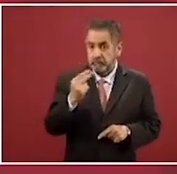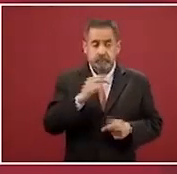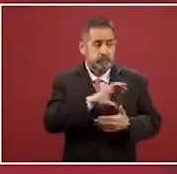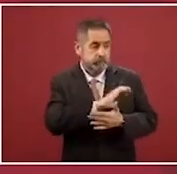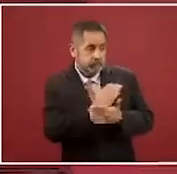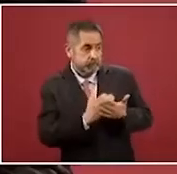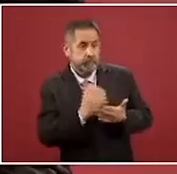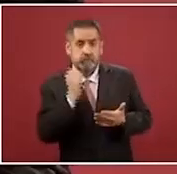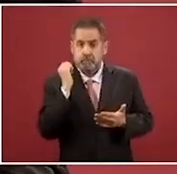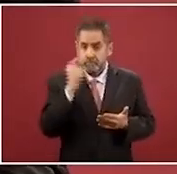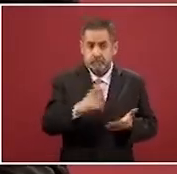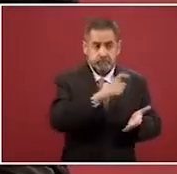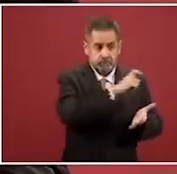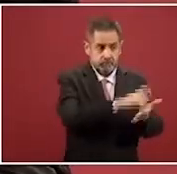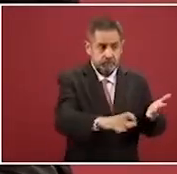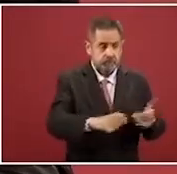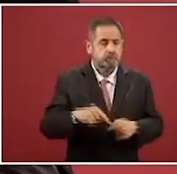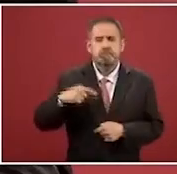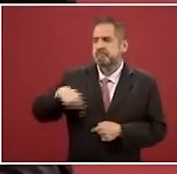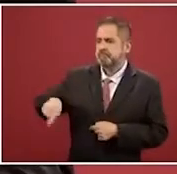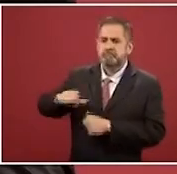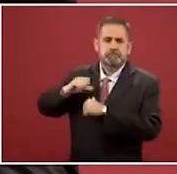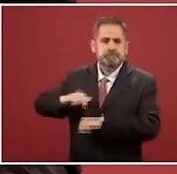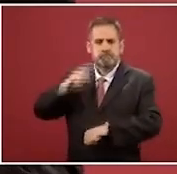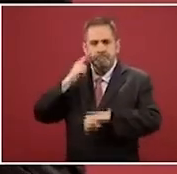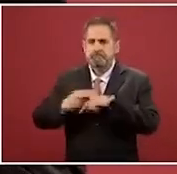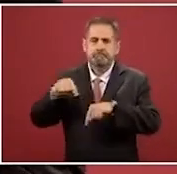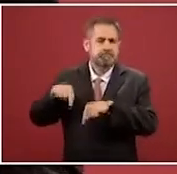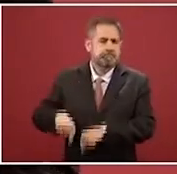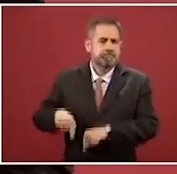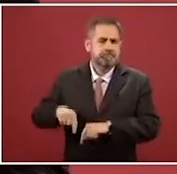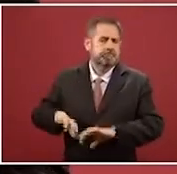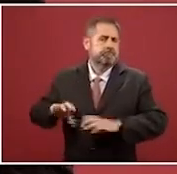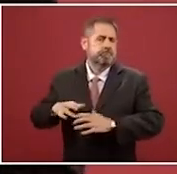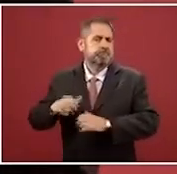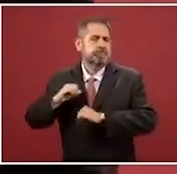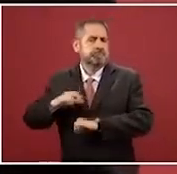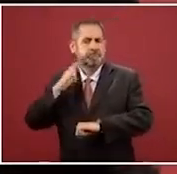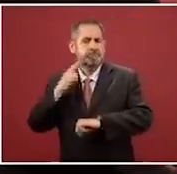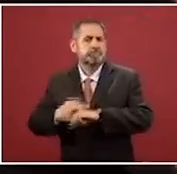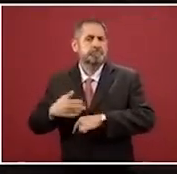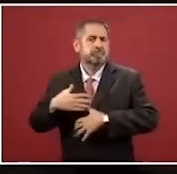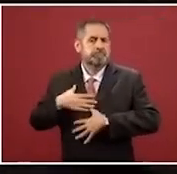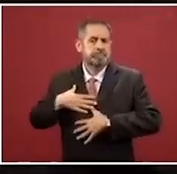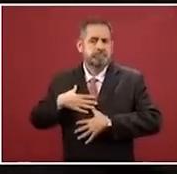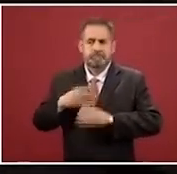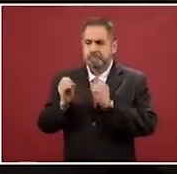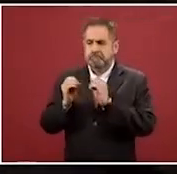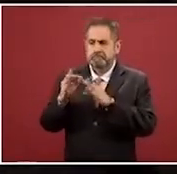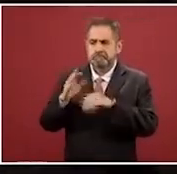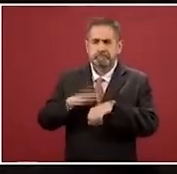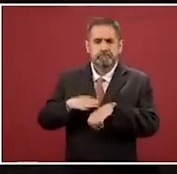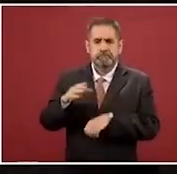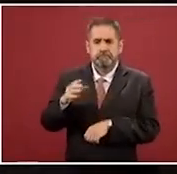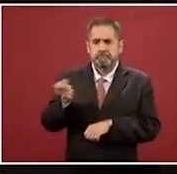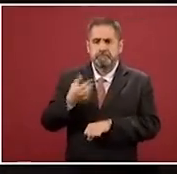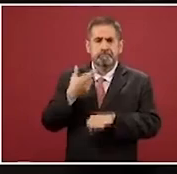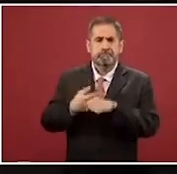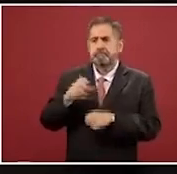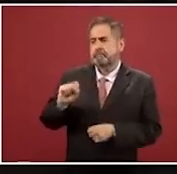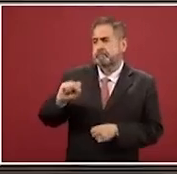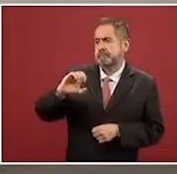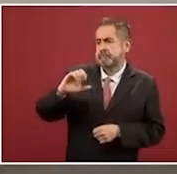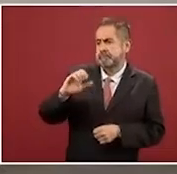contratos en el gobierno tengan que ver con la Oficialía Mayor de la Secretaría de